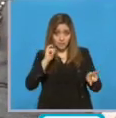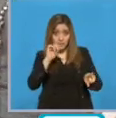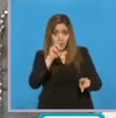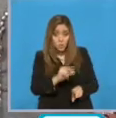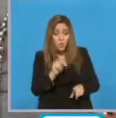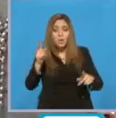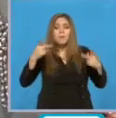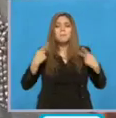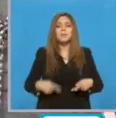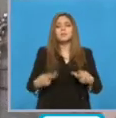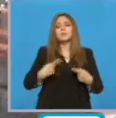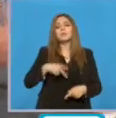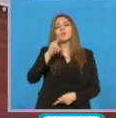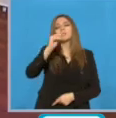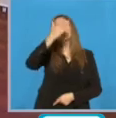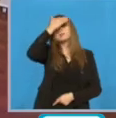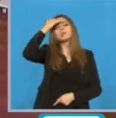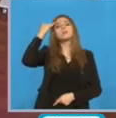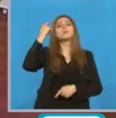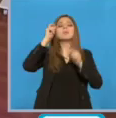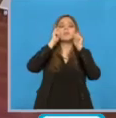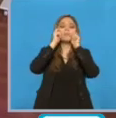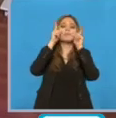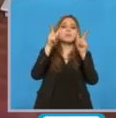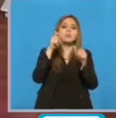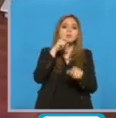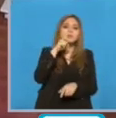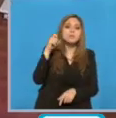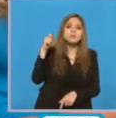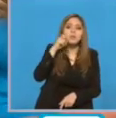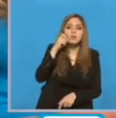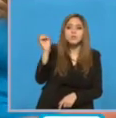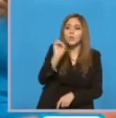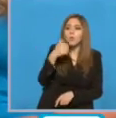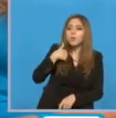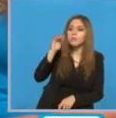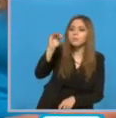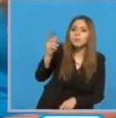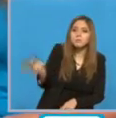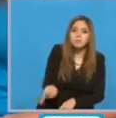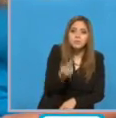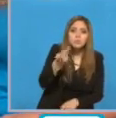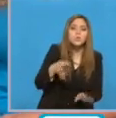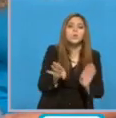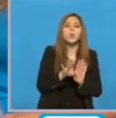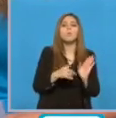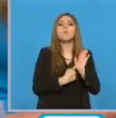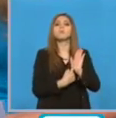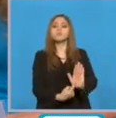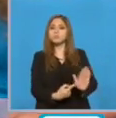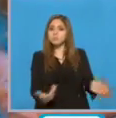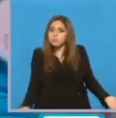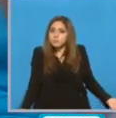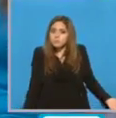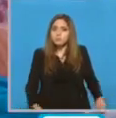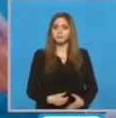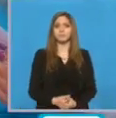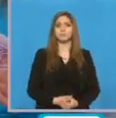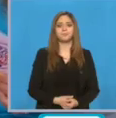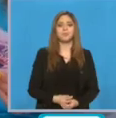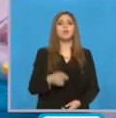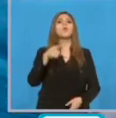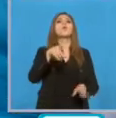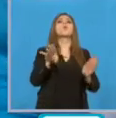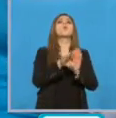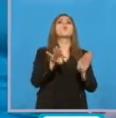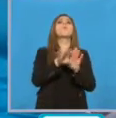muy difícil. no consciente tiene sexo no consensuado con alguien? ¿Cómo lo compruebas, no? Eso te voy a decir, a ver, ¿cómo le haces que la persona